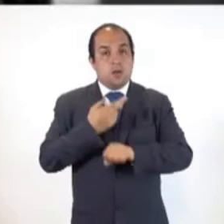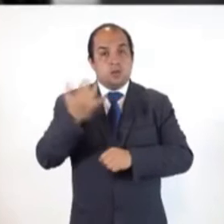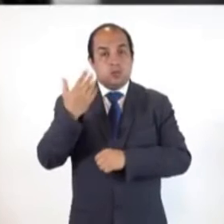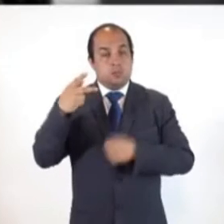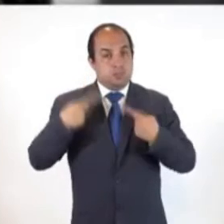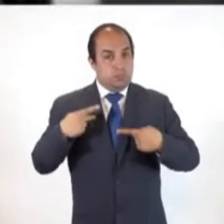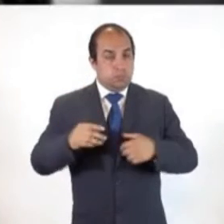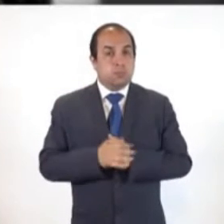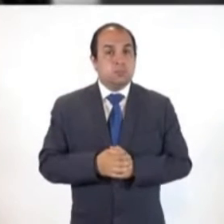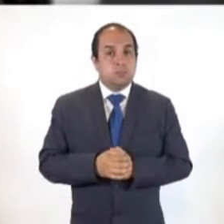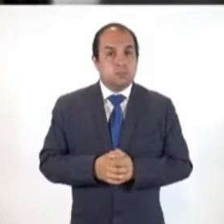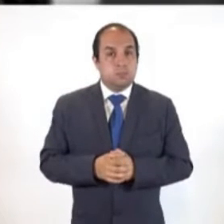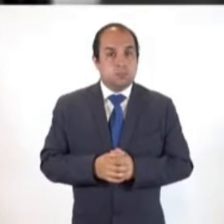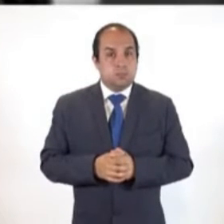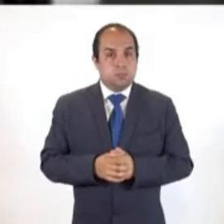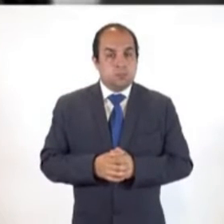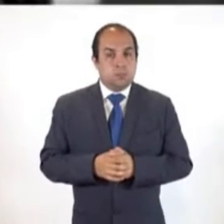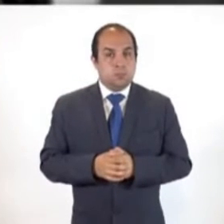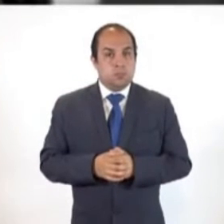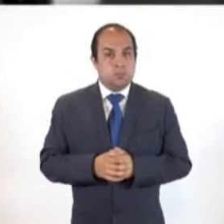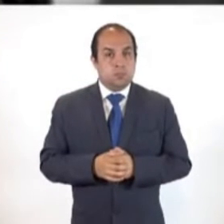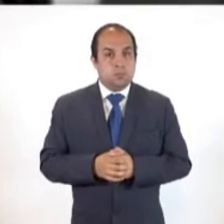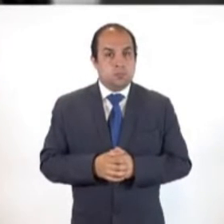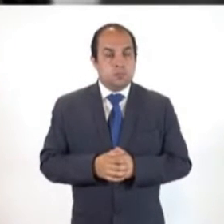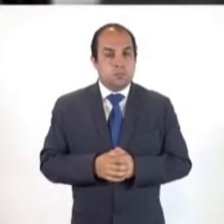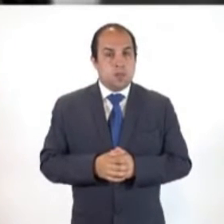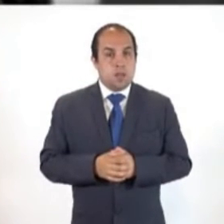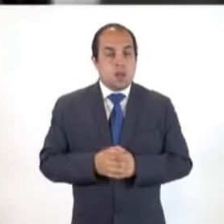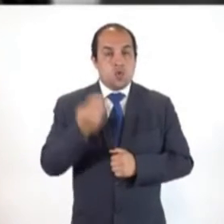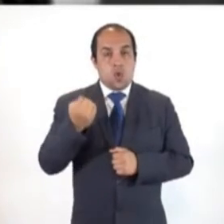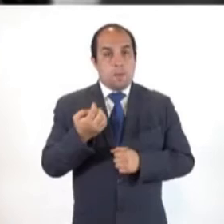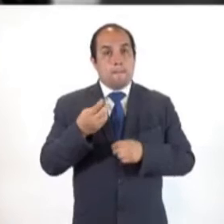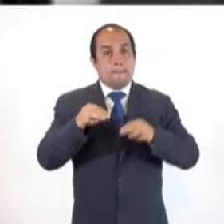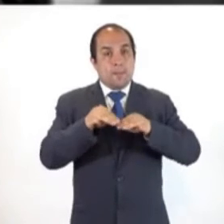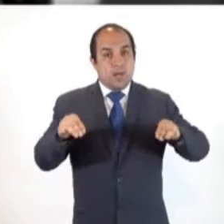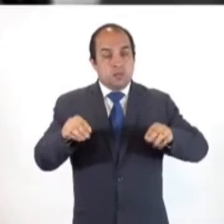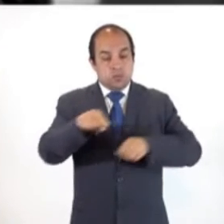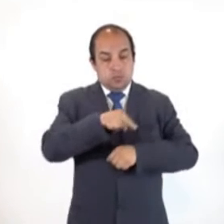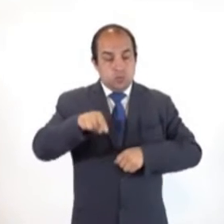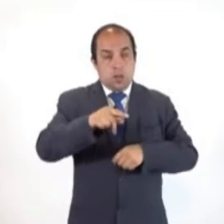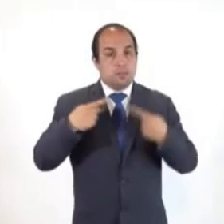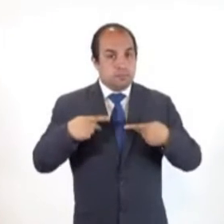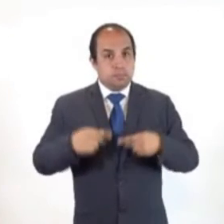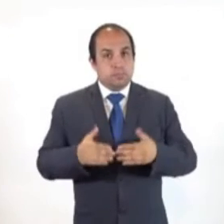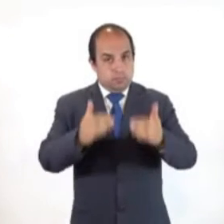50 personas y mínimo de 9 metros cuadrados por persona. Siguiente, por favor.